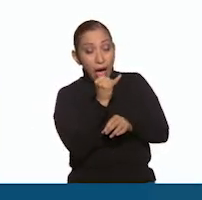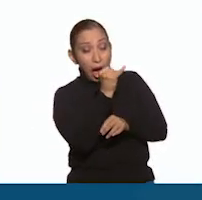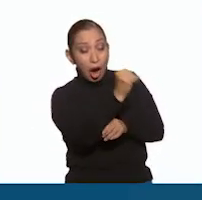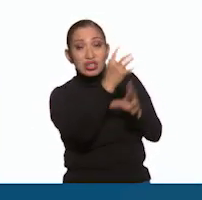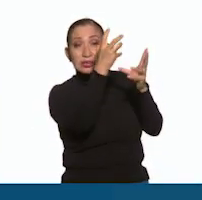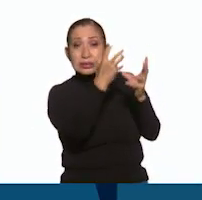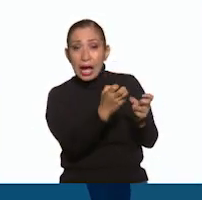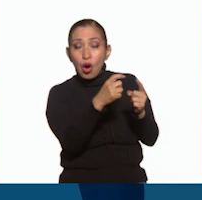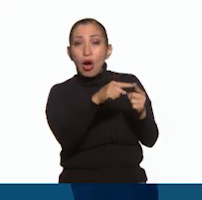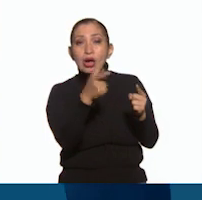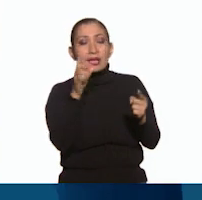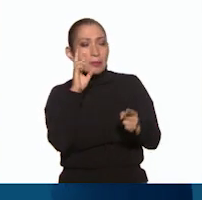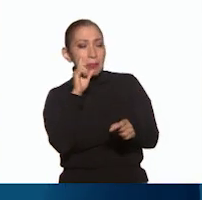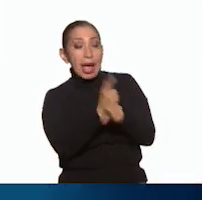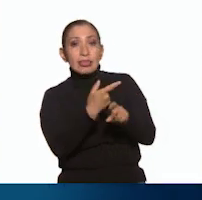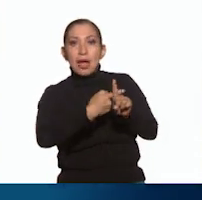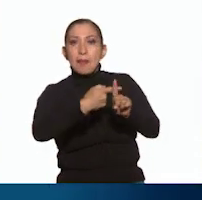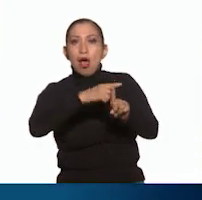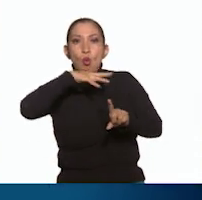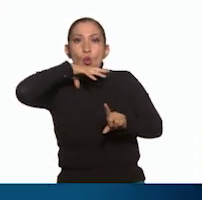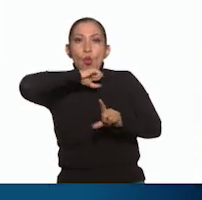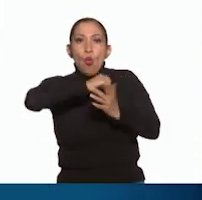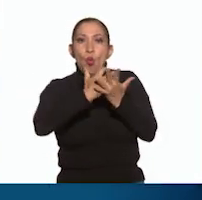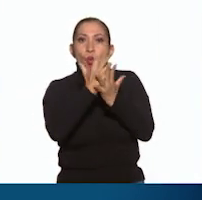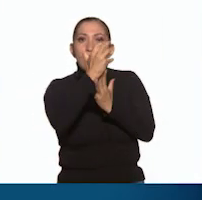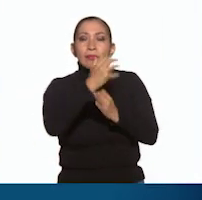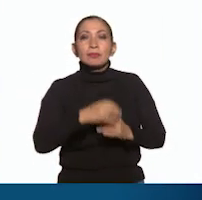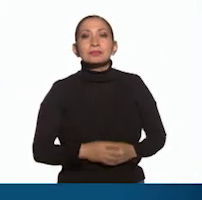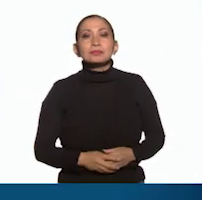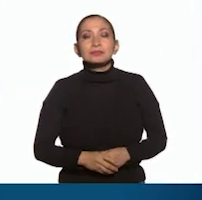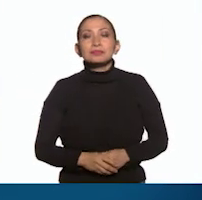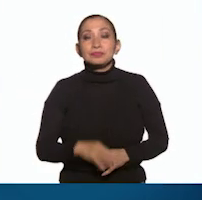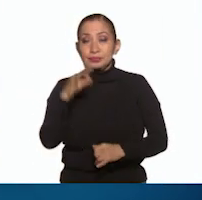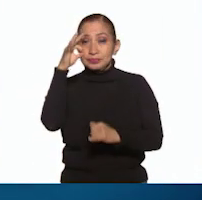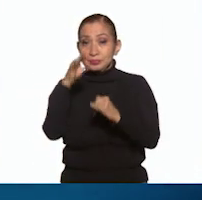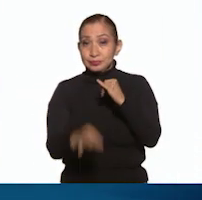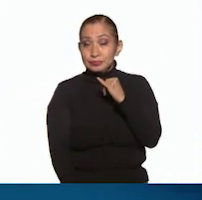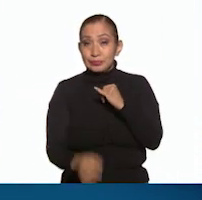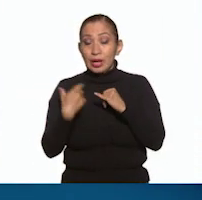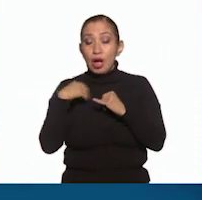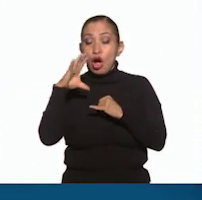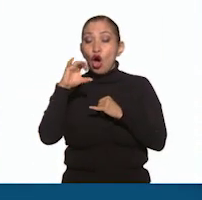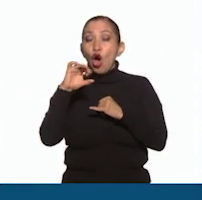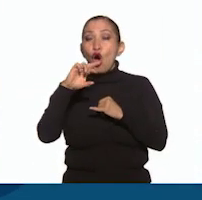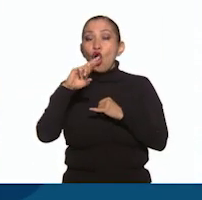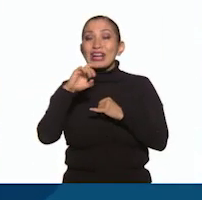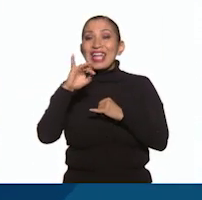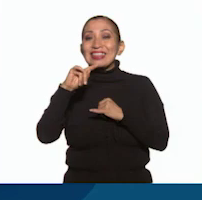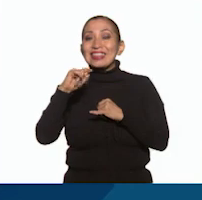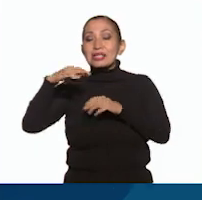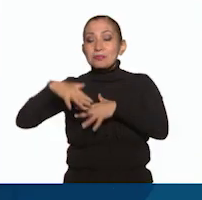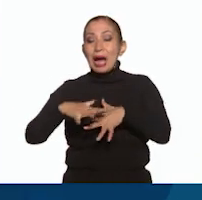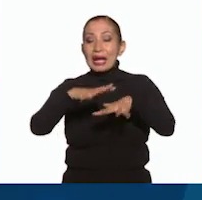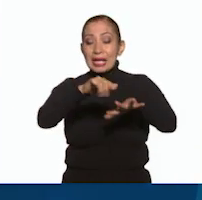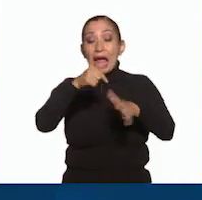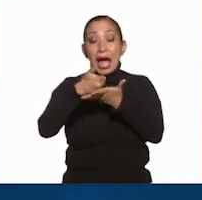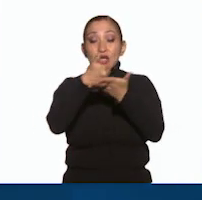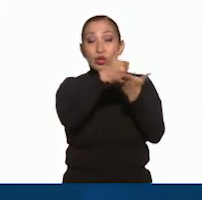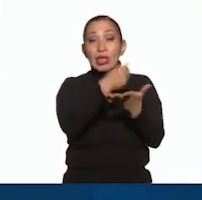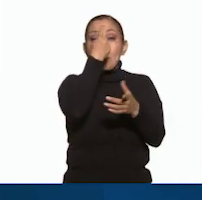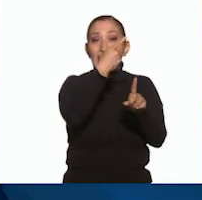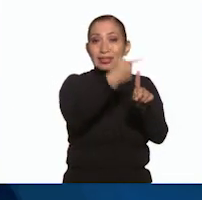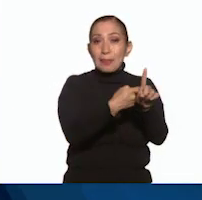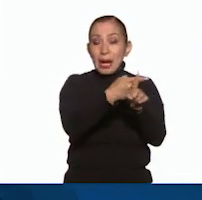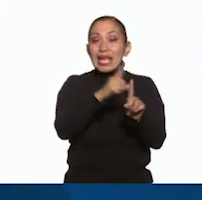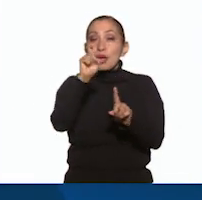son secas y presentan temperaturas extremas. Finalmente, las corrientes marinas influyen tanto en la temperatura